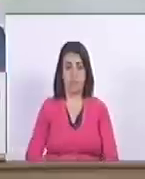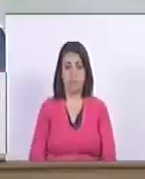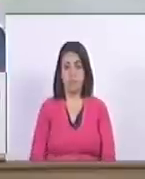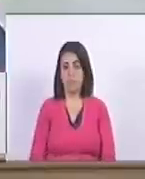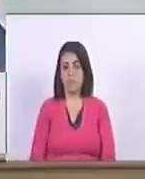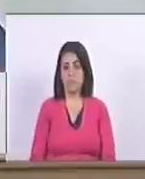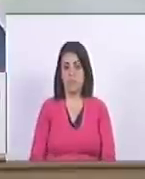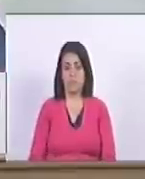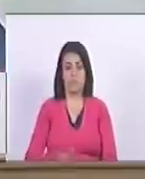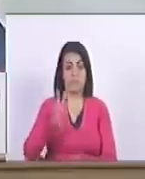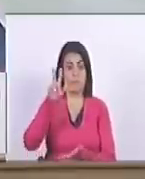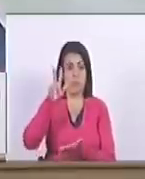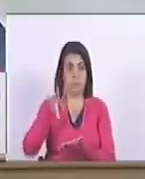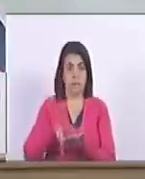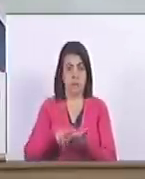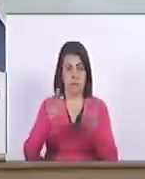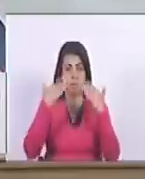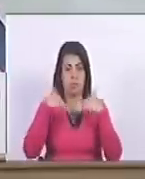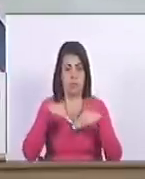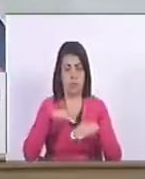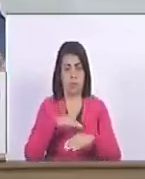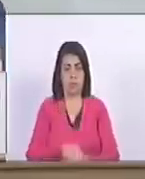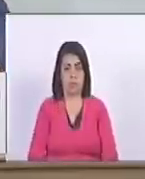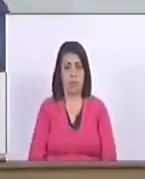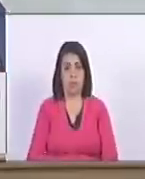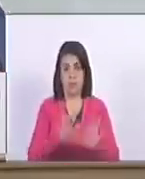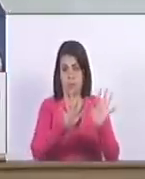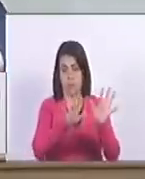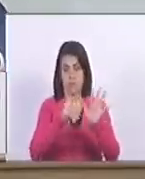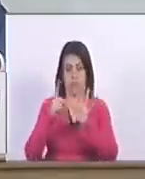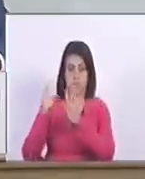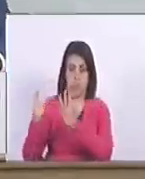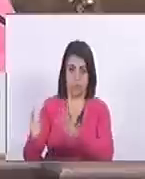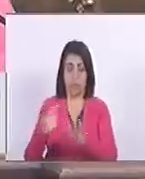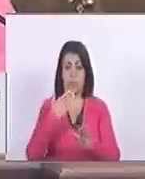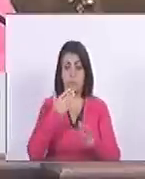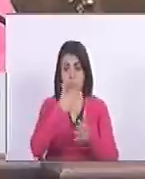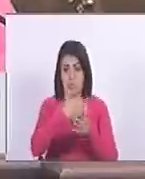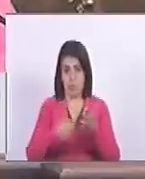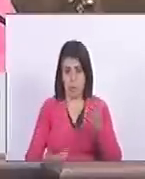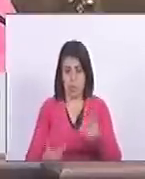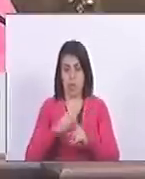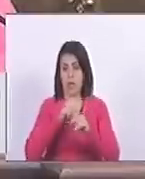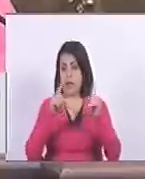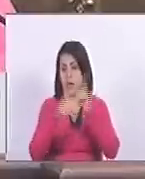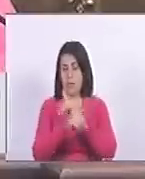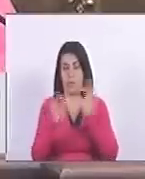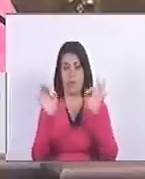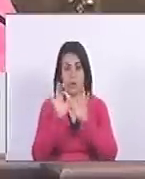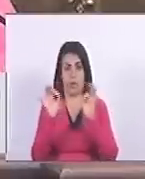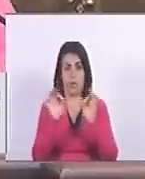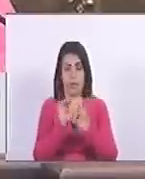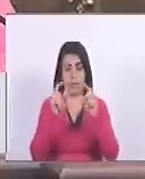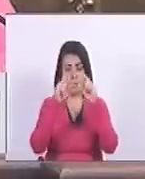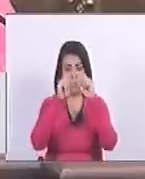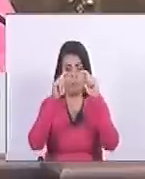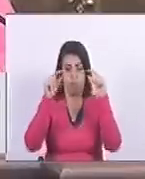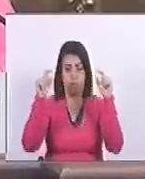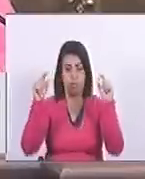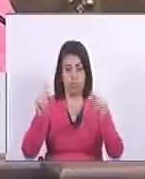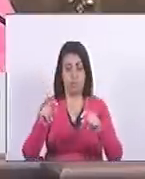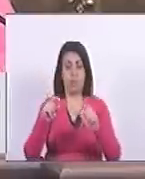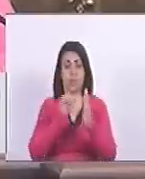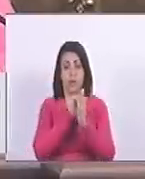En consideración. Aprobado. Siguiente. Décimo sexto. Se propone aprobar sin modificación el epígrafe